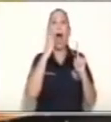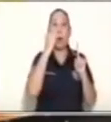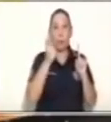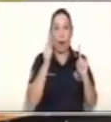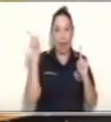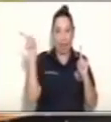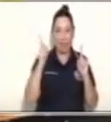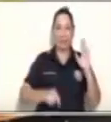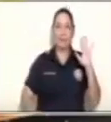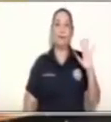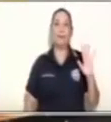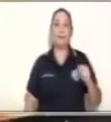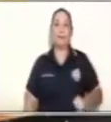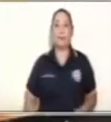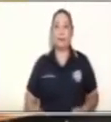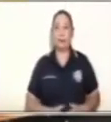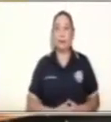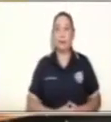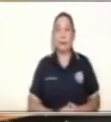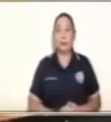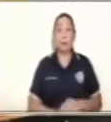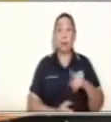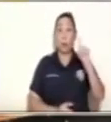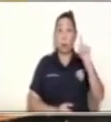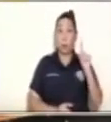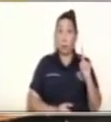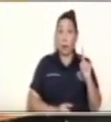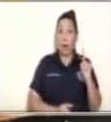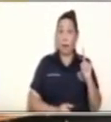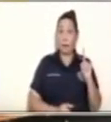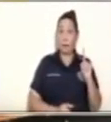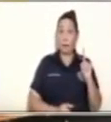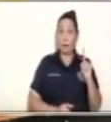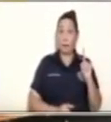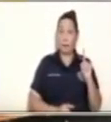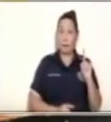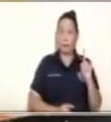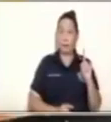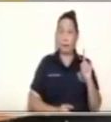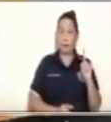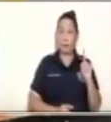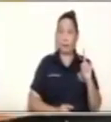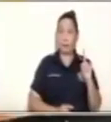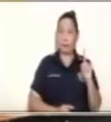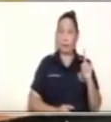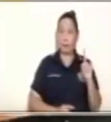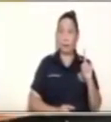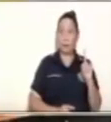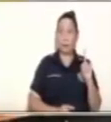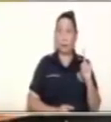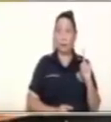5 hermanitas. 1,